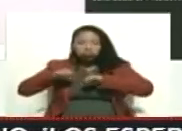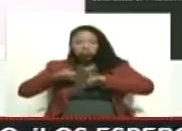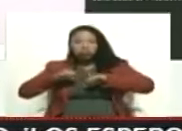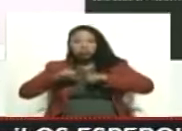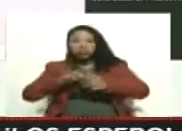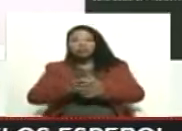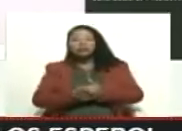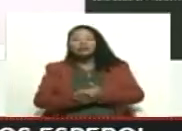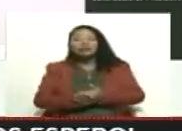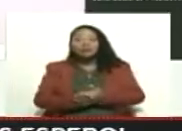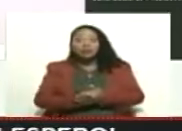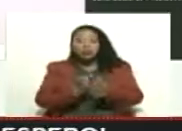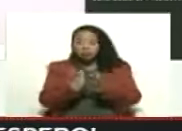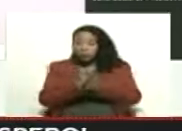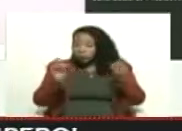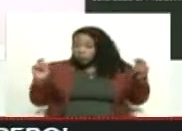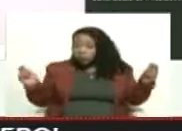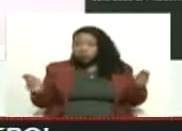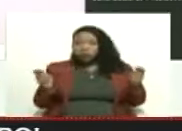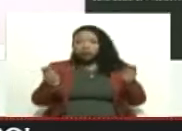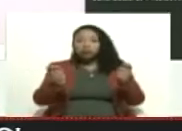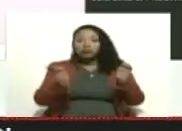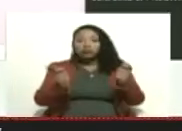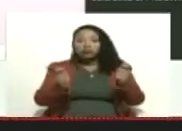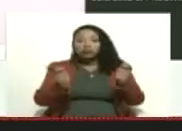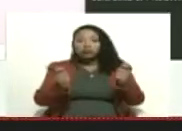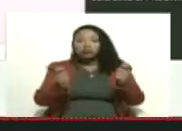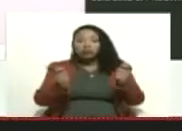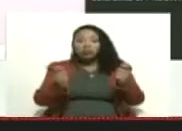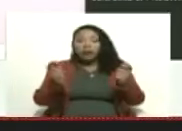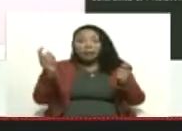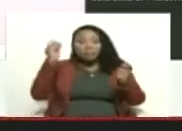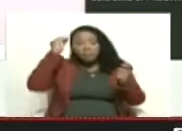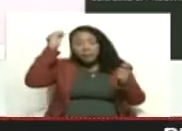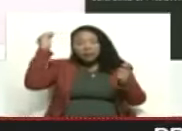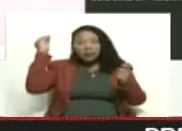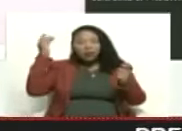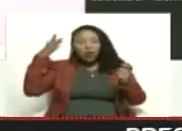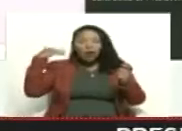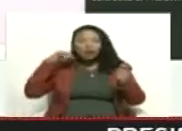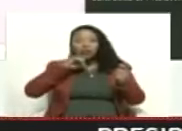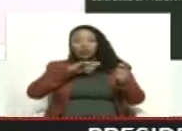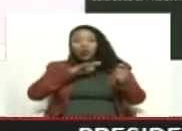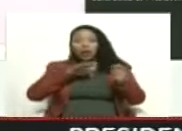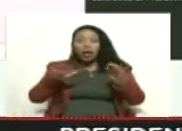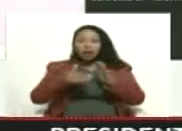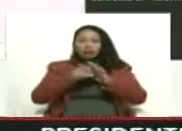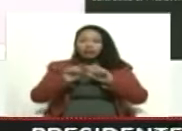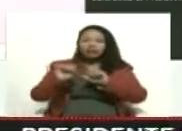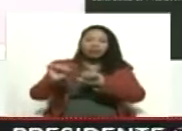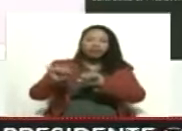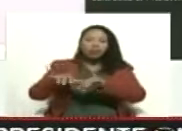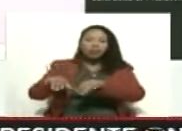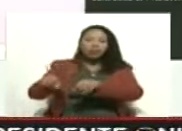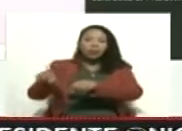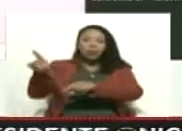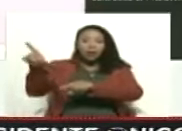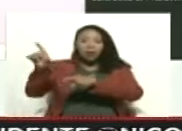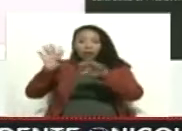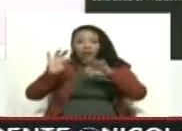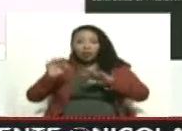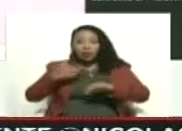movimiento quien promueve con su firme pensamiento ante imperialista este movimiento que nosotros